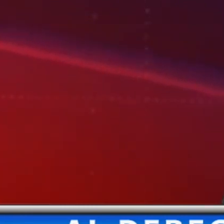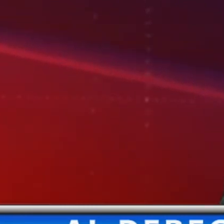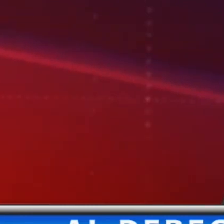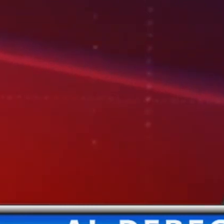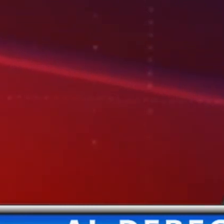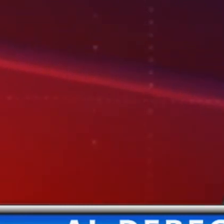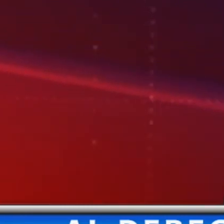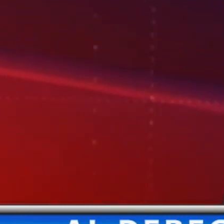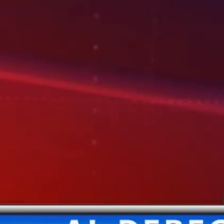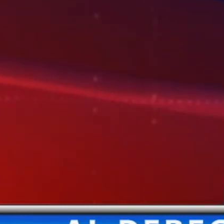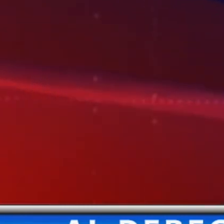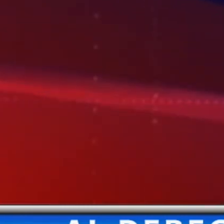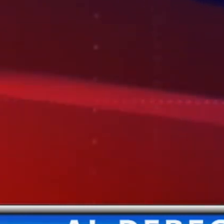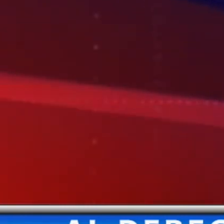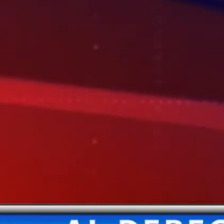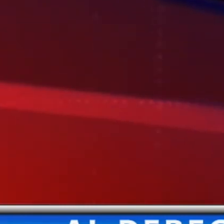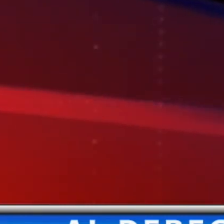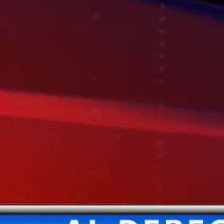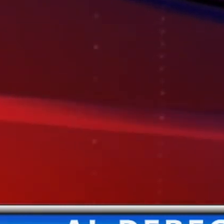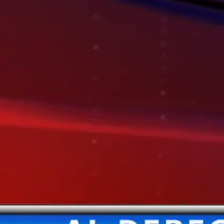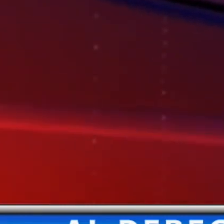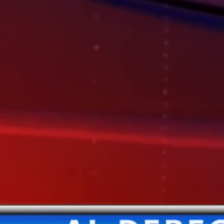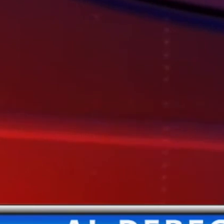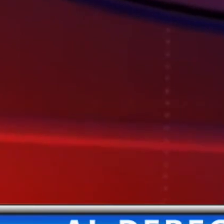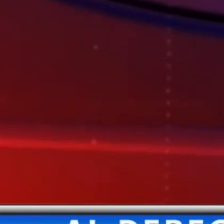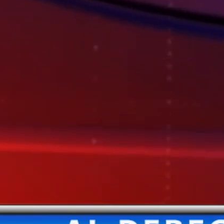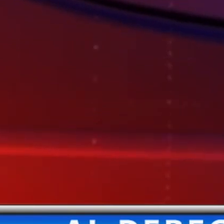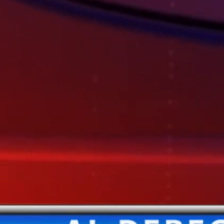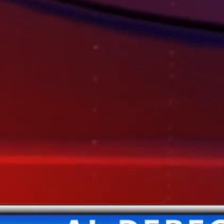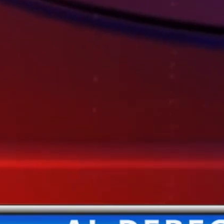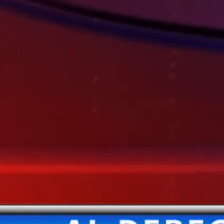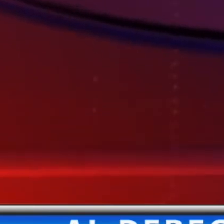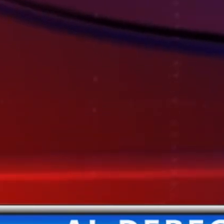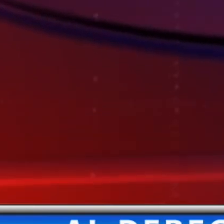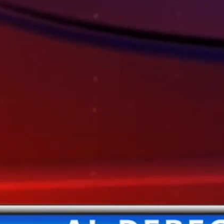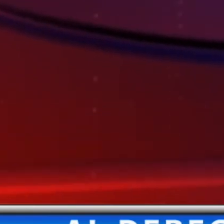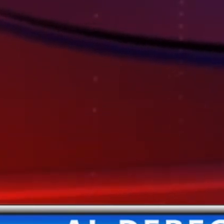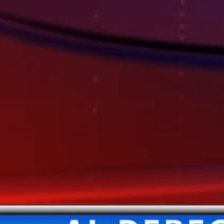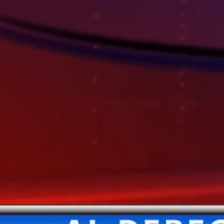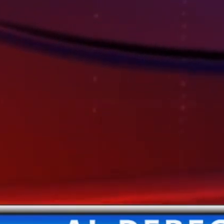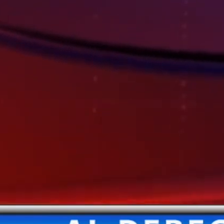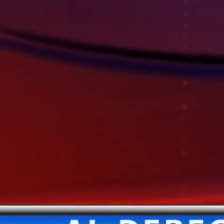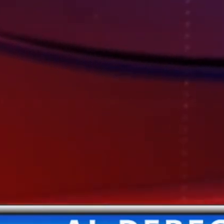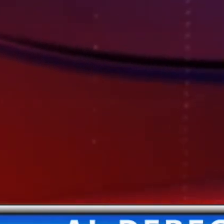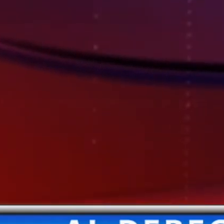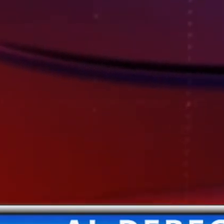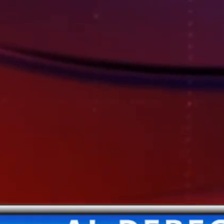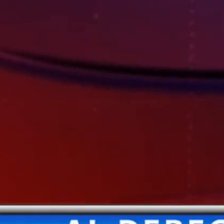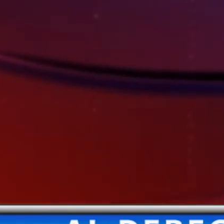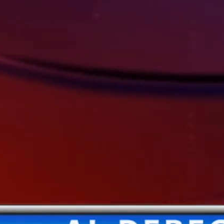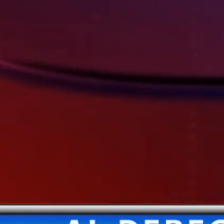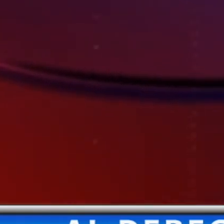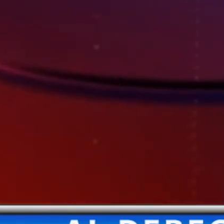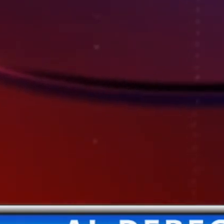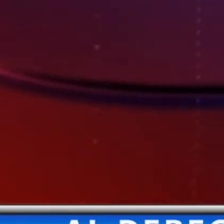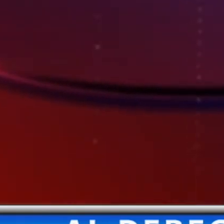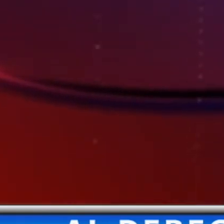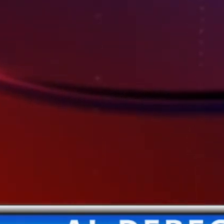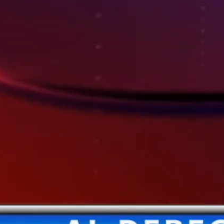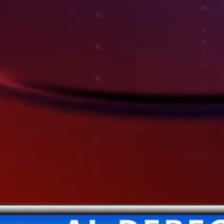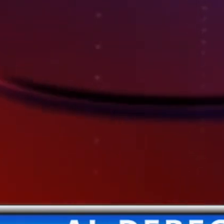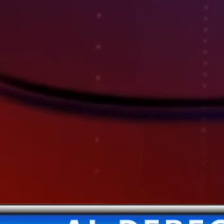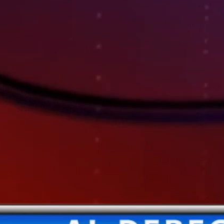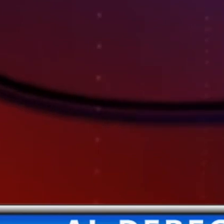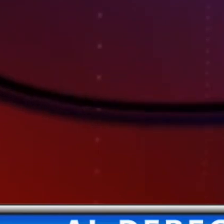familia, afecta a tu núcleo social y nos afecta a todos como sociedad. Hemos visto que no hay una relación directa